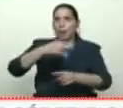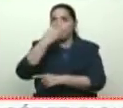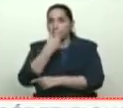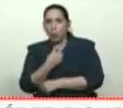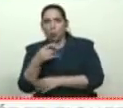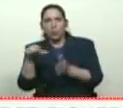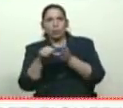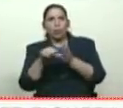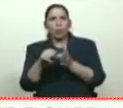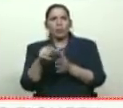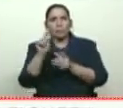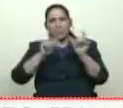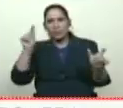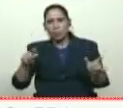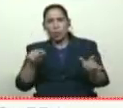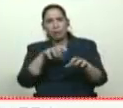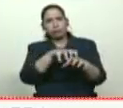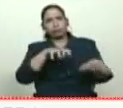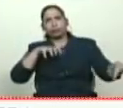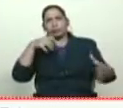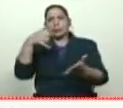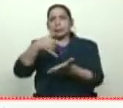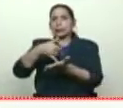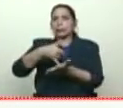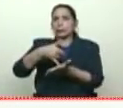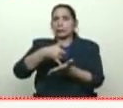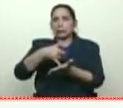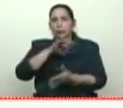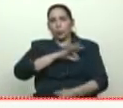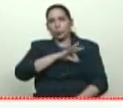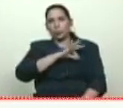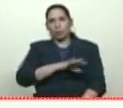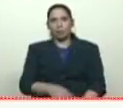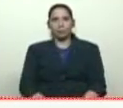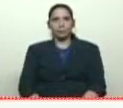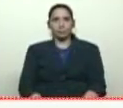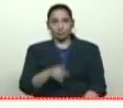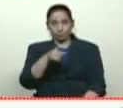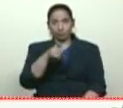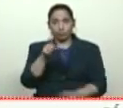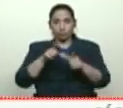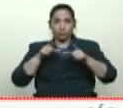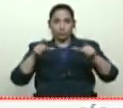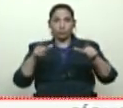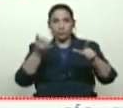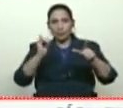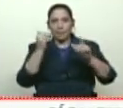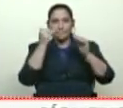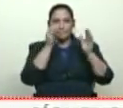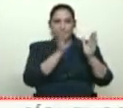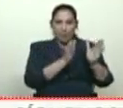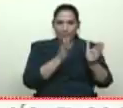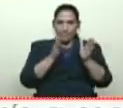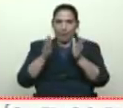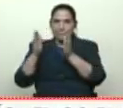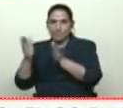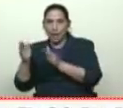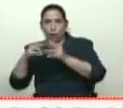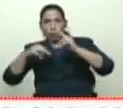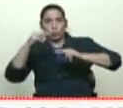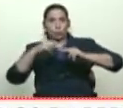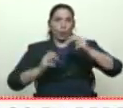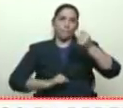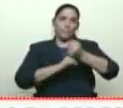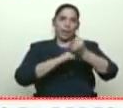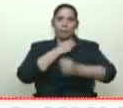donde están las personas con mayor vulnerabilidad social. Y esos sitios están establecidos, donde nosotros fuimos construyendo lo que se llaman bases